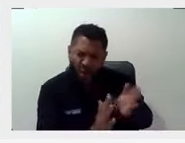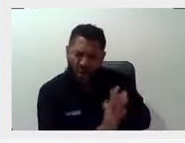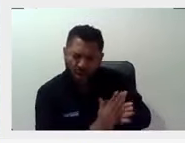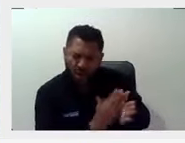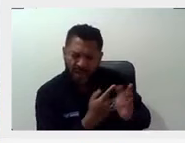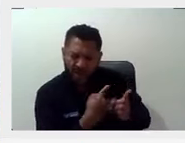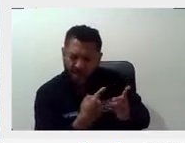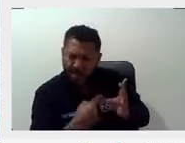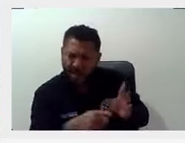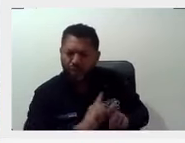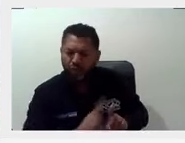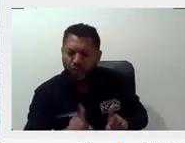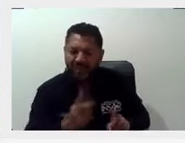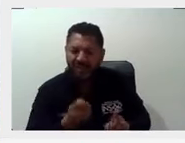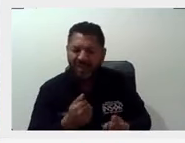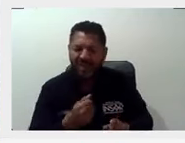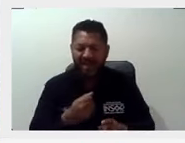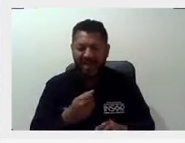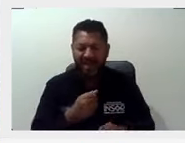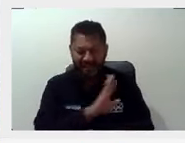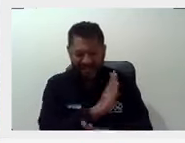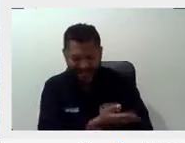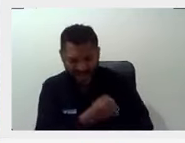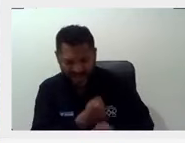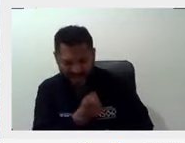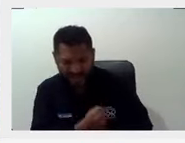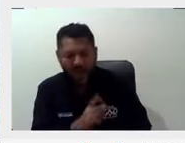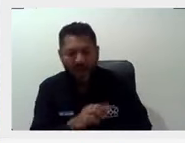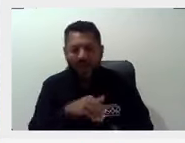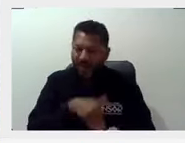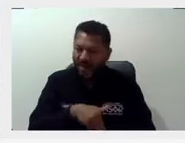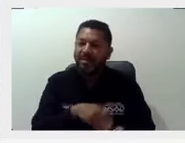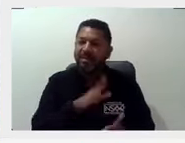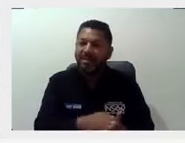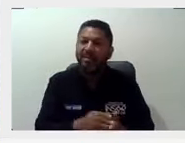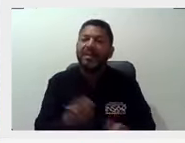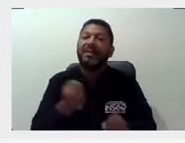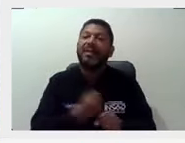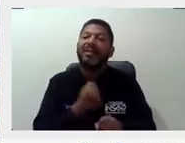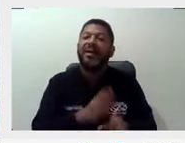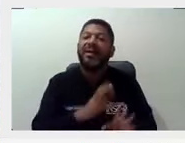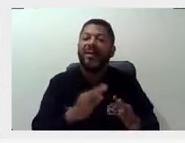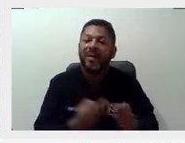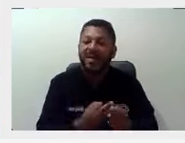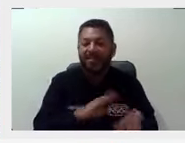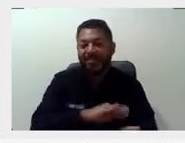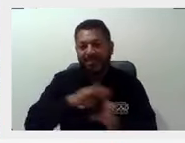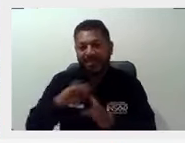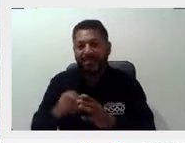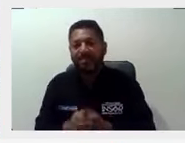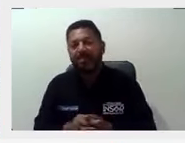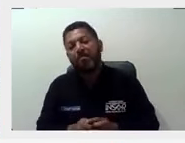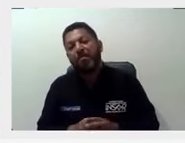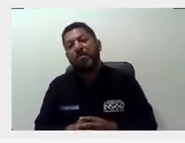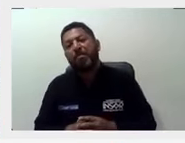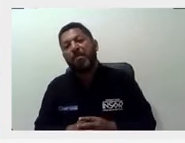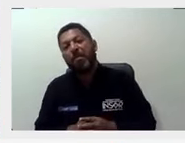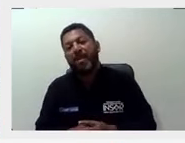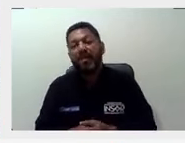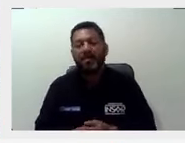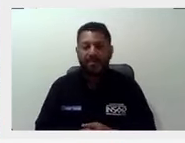cuáles son sus fortalezas, un poco para acercarnos al trabajo con familias. Otra estrategia que tenemos